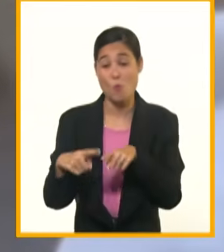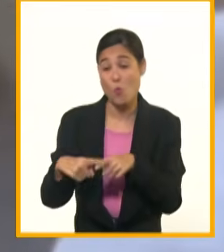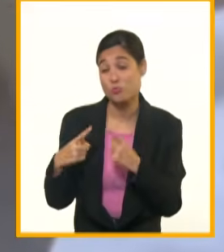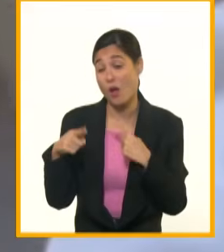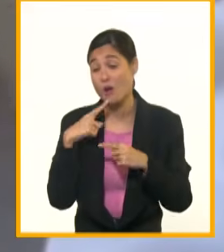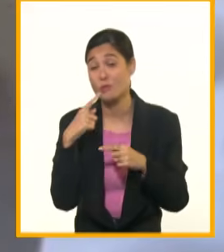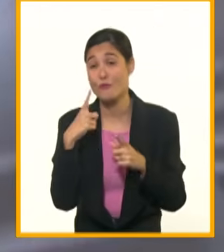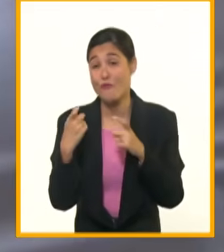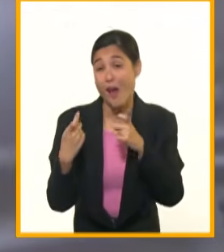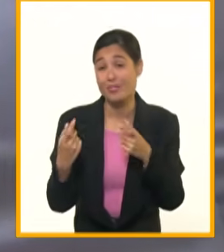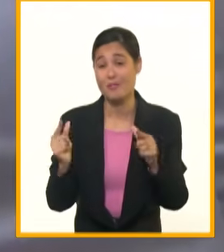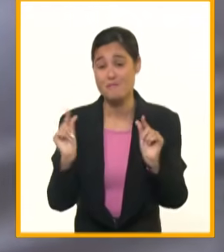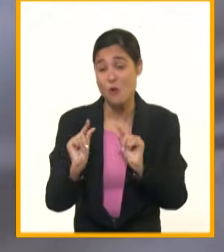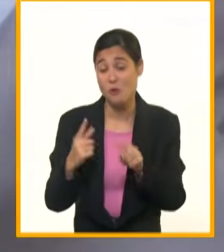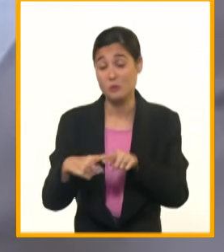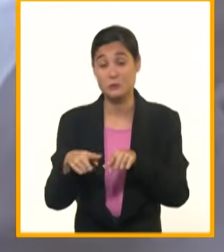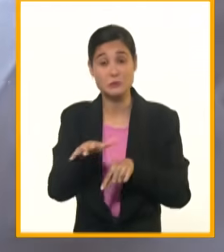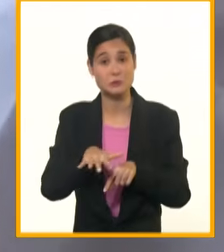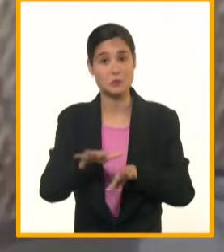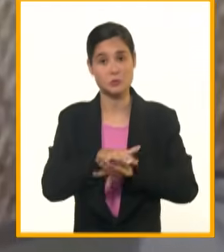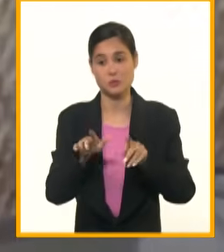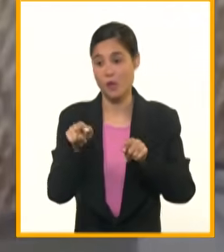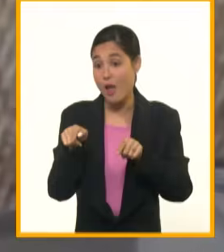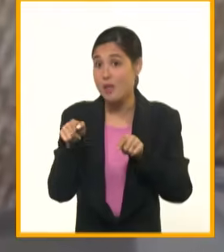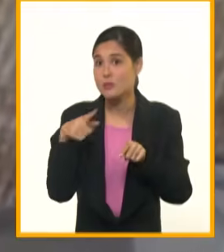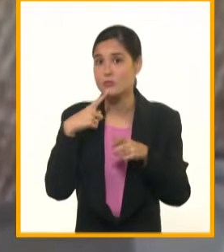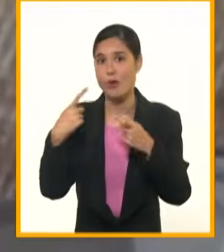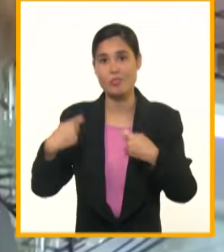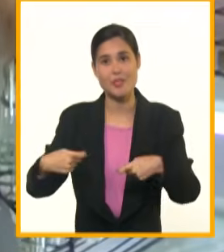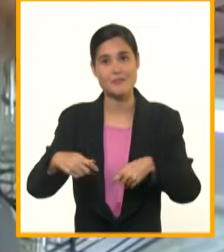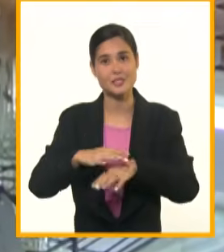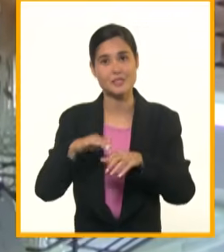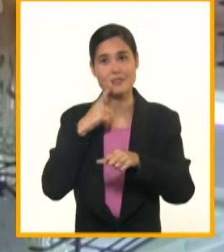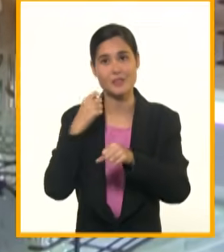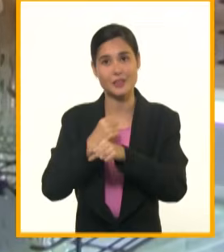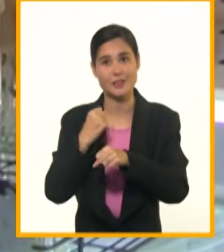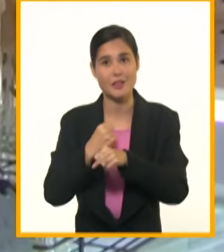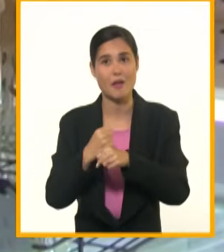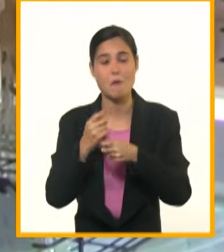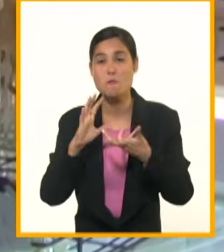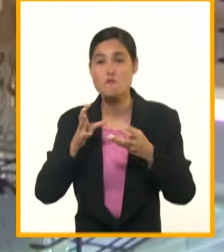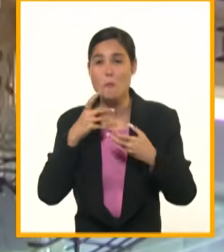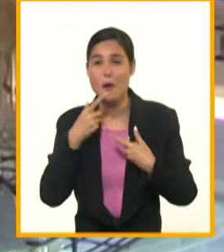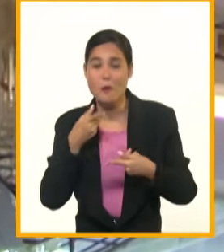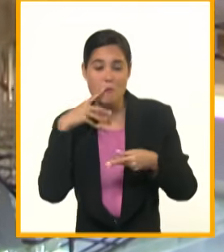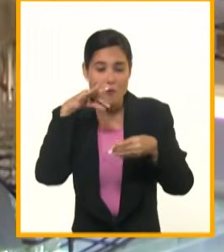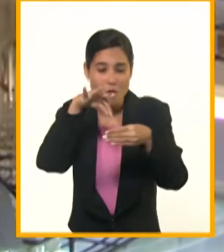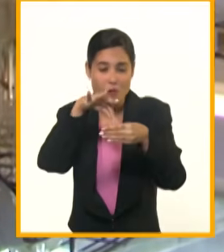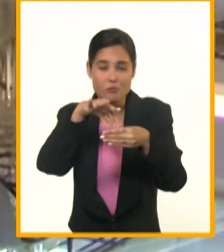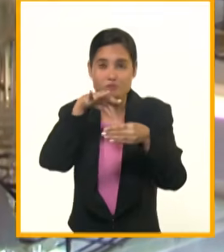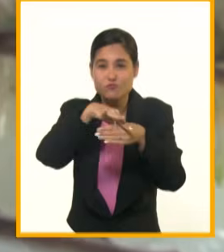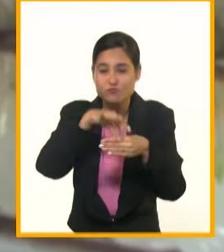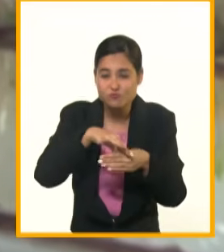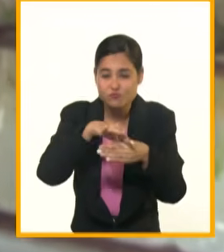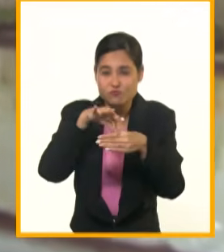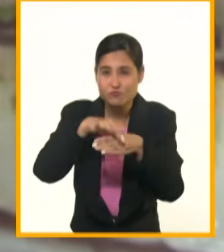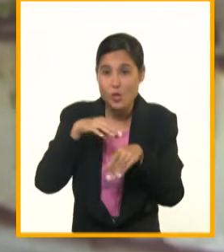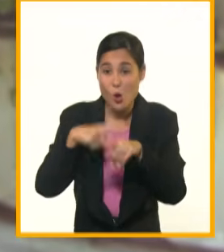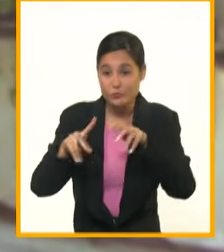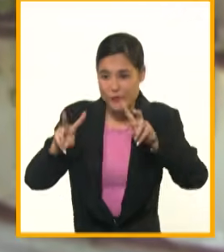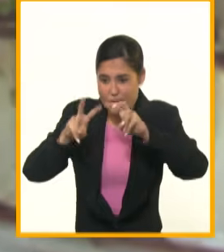Docente y Productivo de la provincia, los centros de reproducción de entomófagos y entomopatógenos e instituciones investigativas de